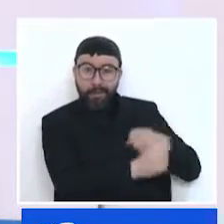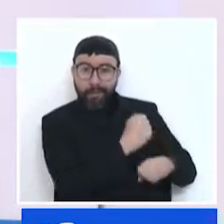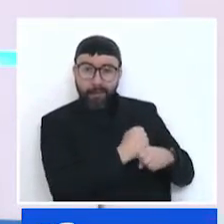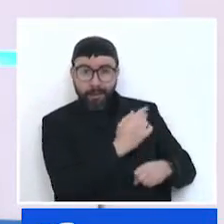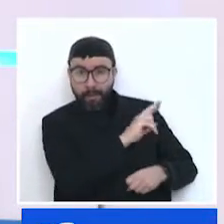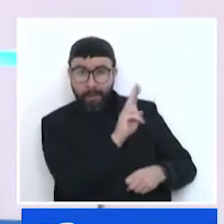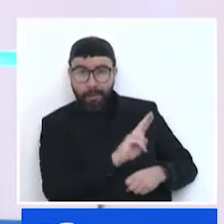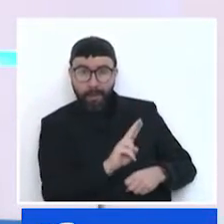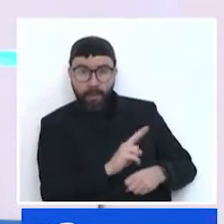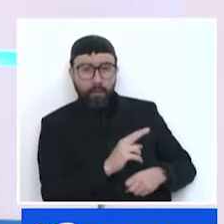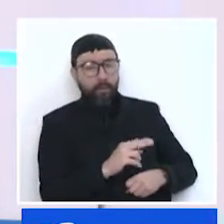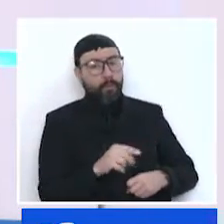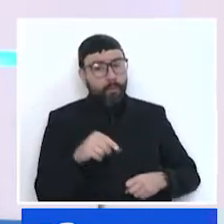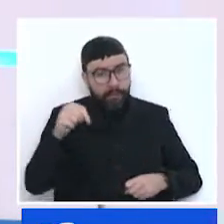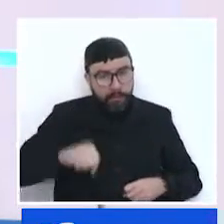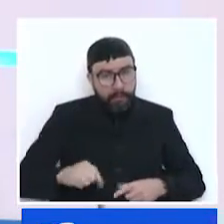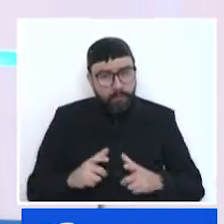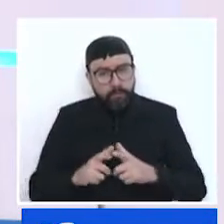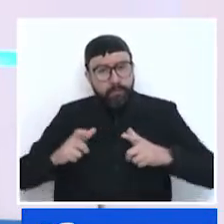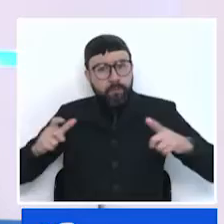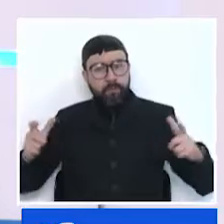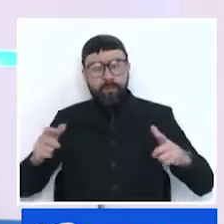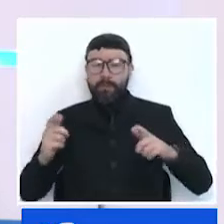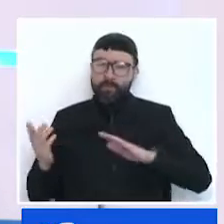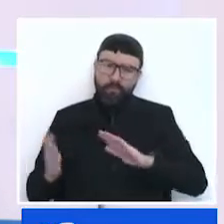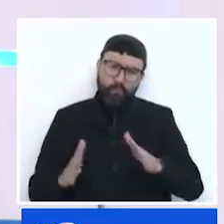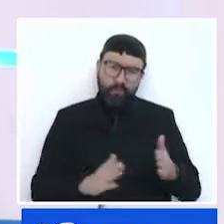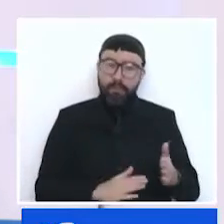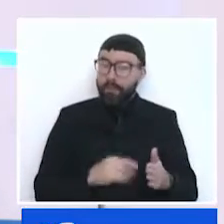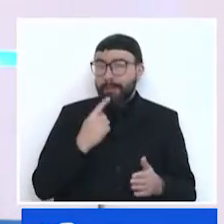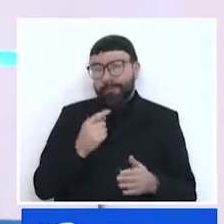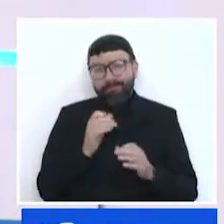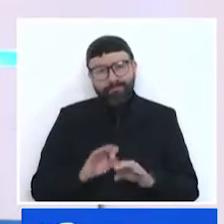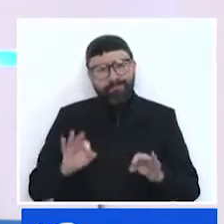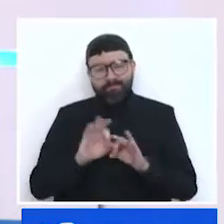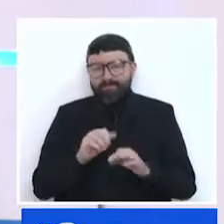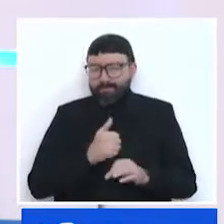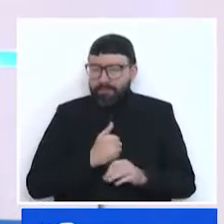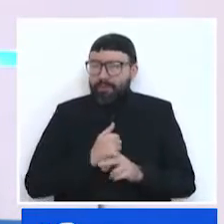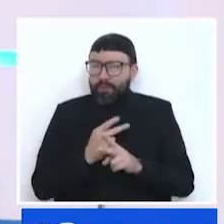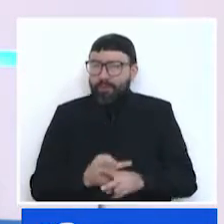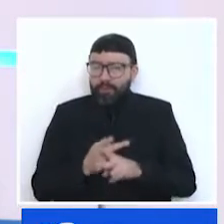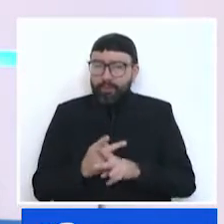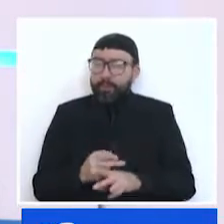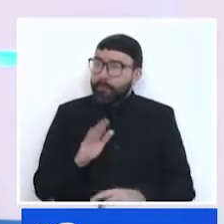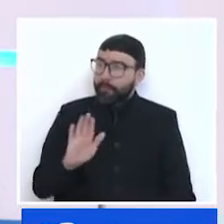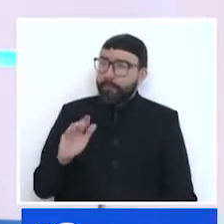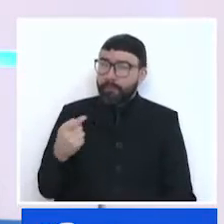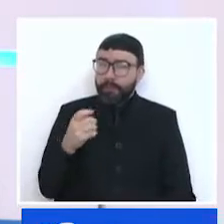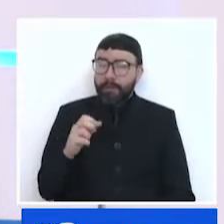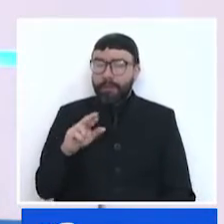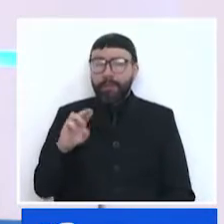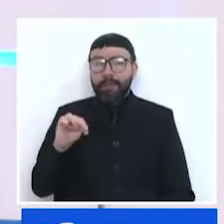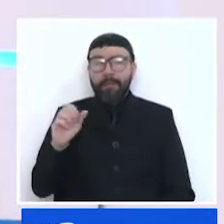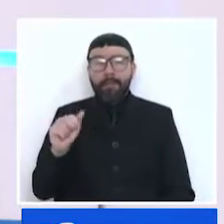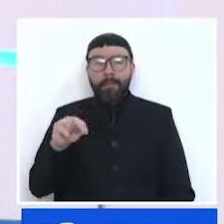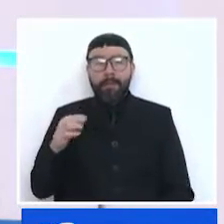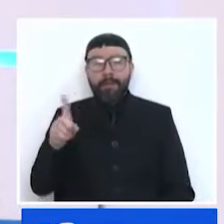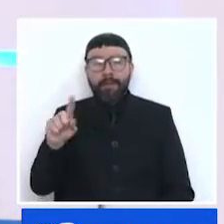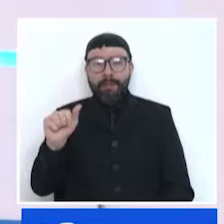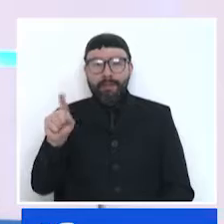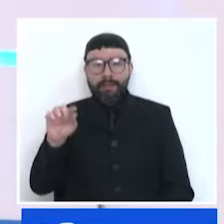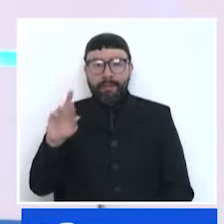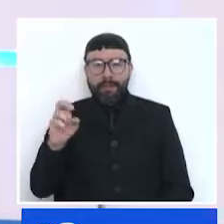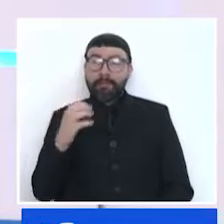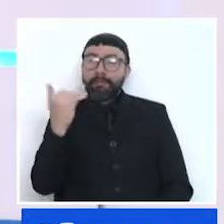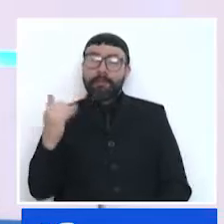Las autoridades de salud del departamento insisten en la importancia del autocuidado. Germán Sastre, desde la ciudad de Armenia, tiene más información.